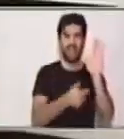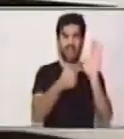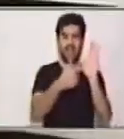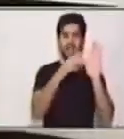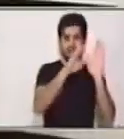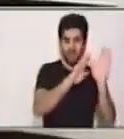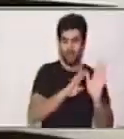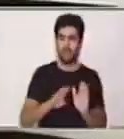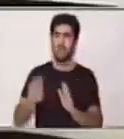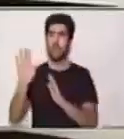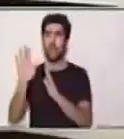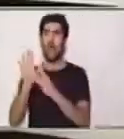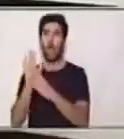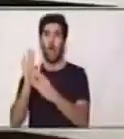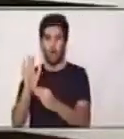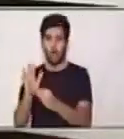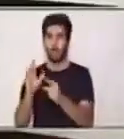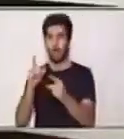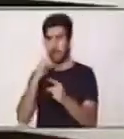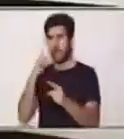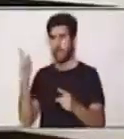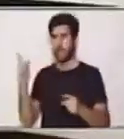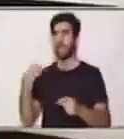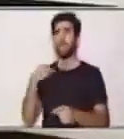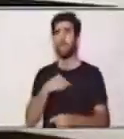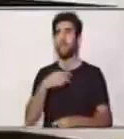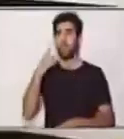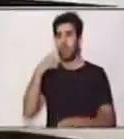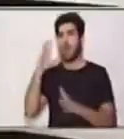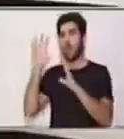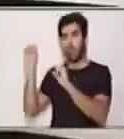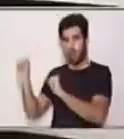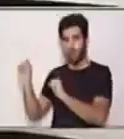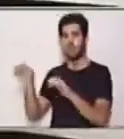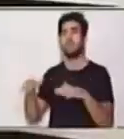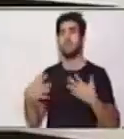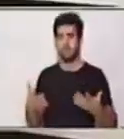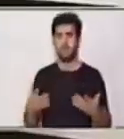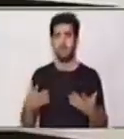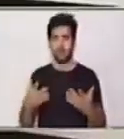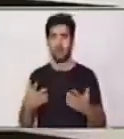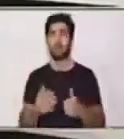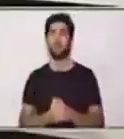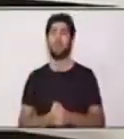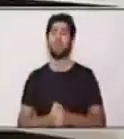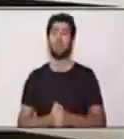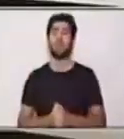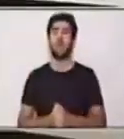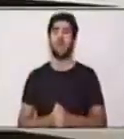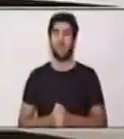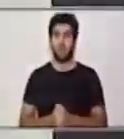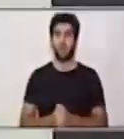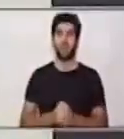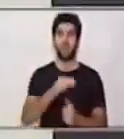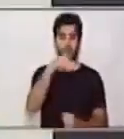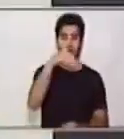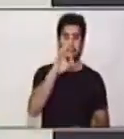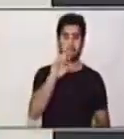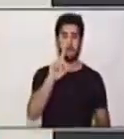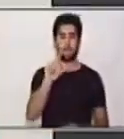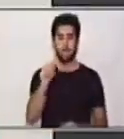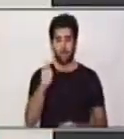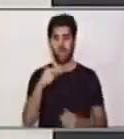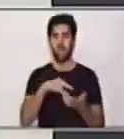acumuladas. Aquí debemos de identificar ciertos valores. La moda nos dice